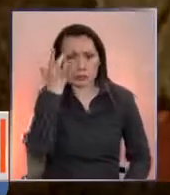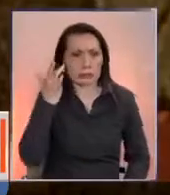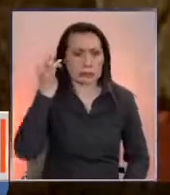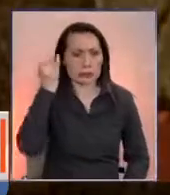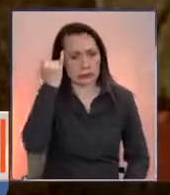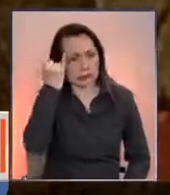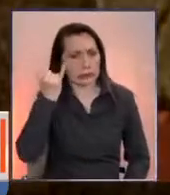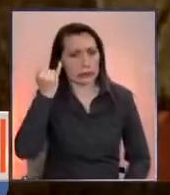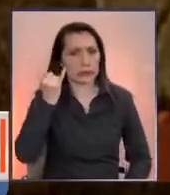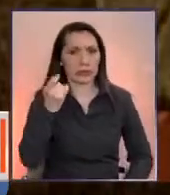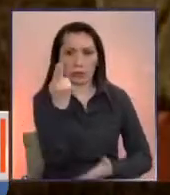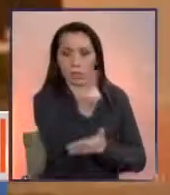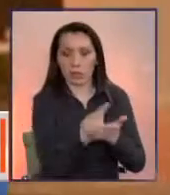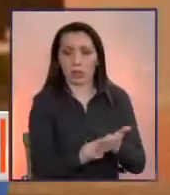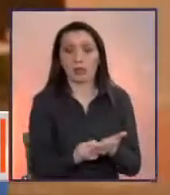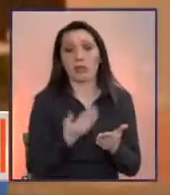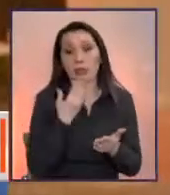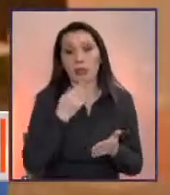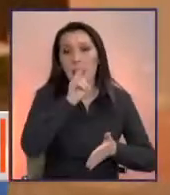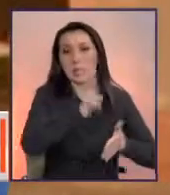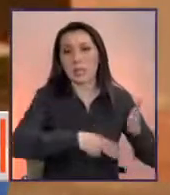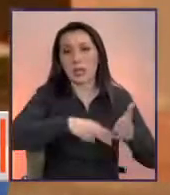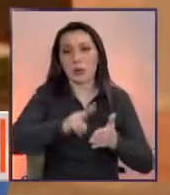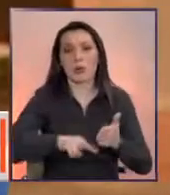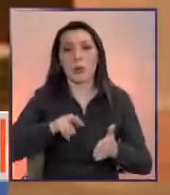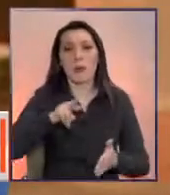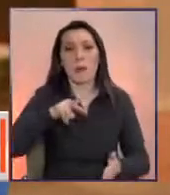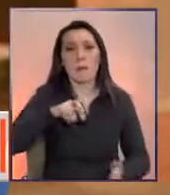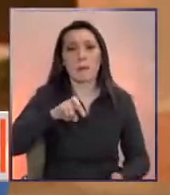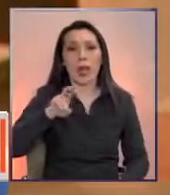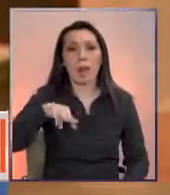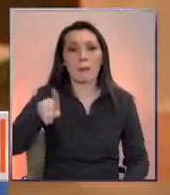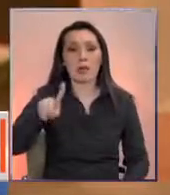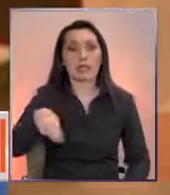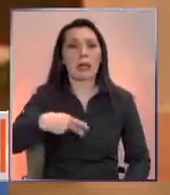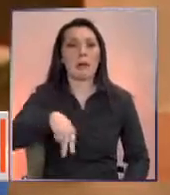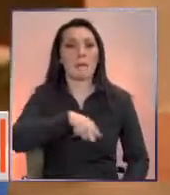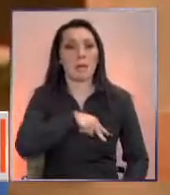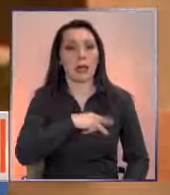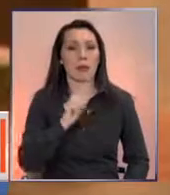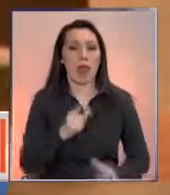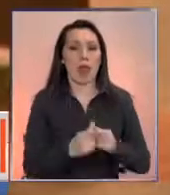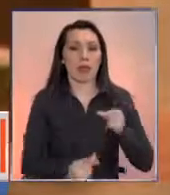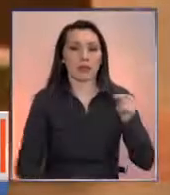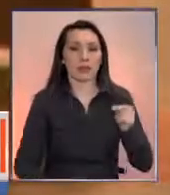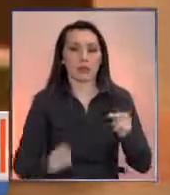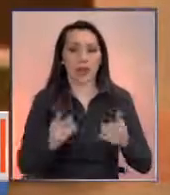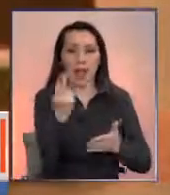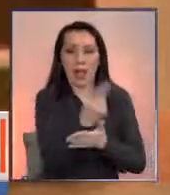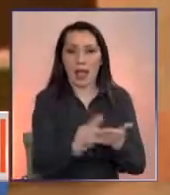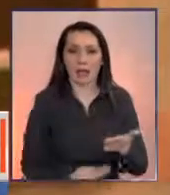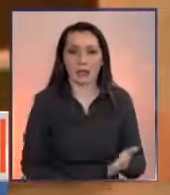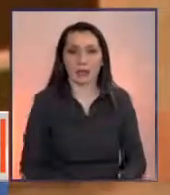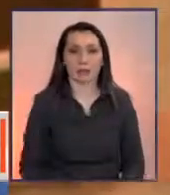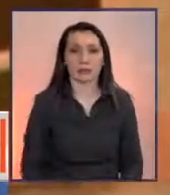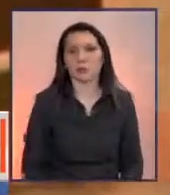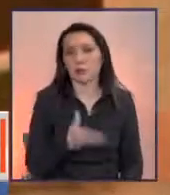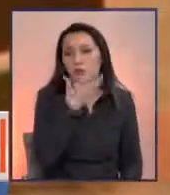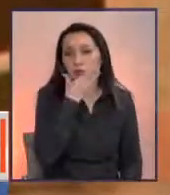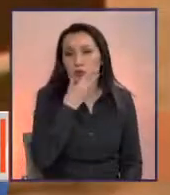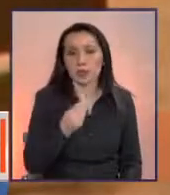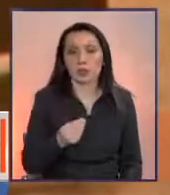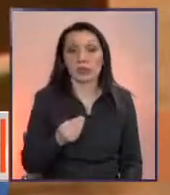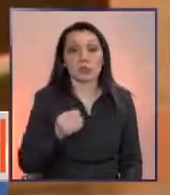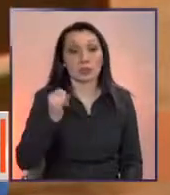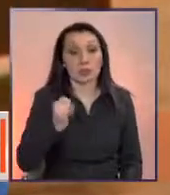artistas, como fue el caso del pintor José Balmes, Premio Nacional de Artes. La postal está muy linda, es muy bonito, ¿no es cierto?